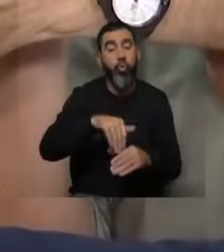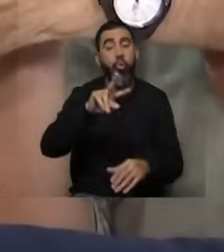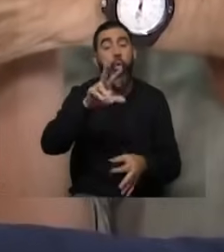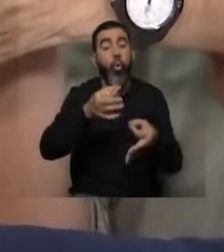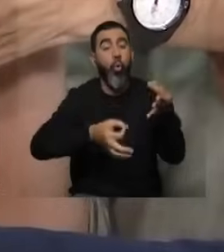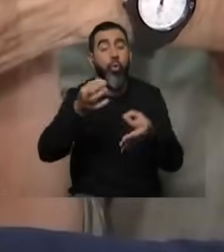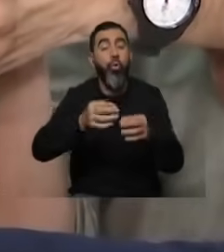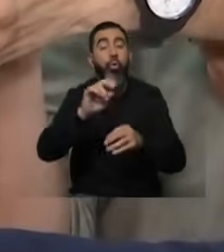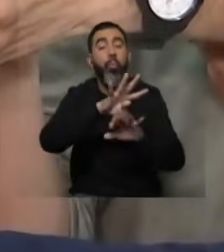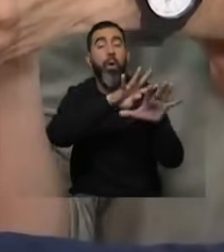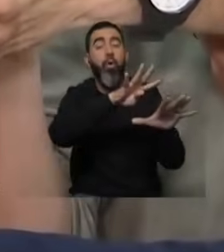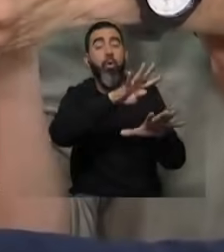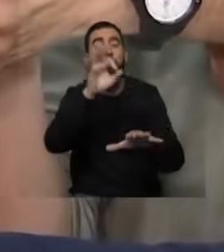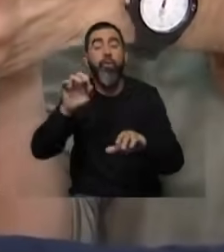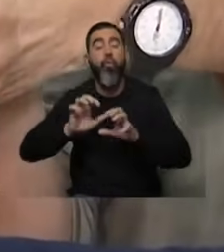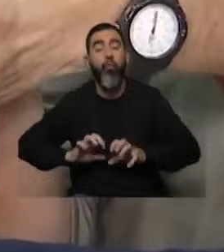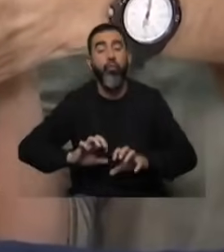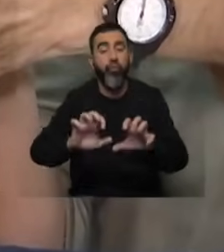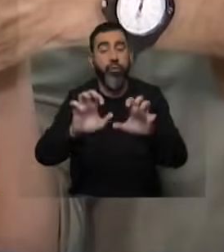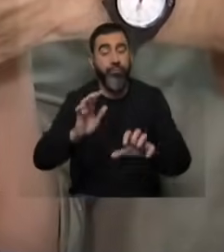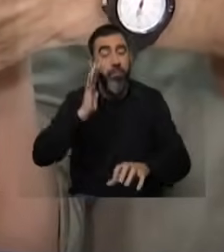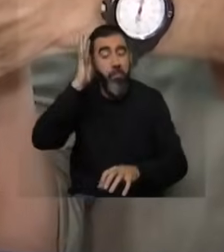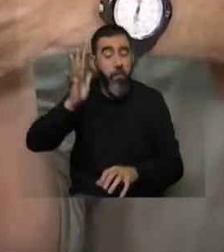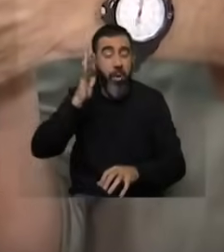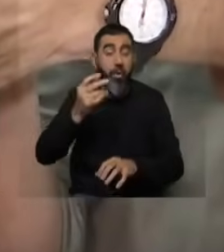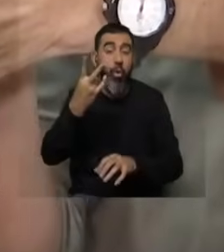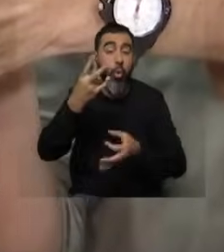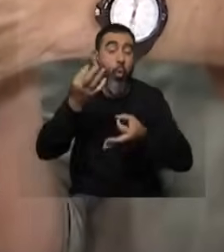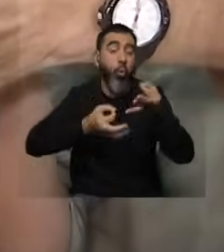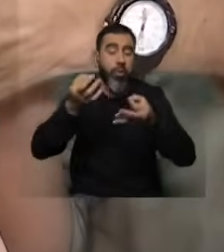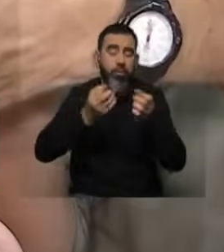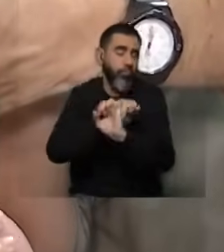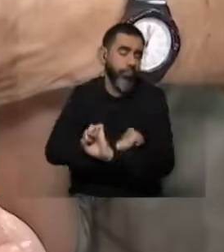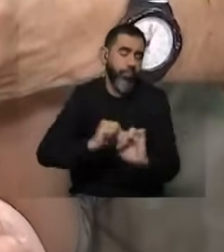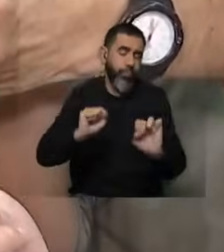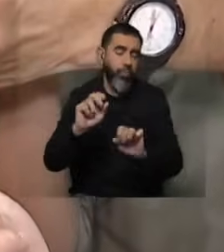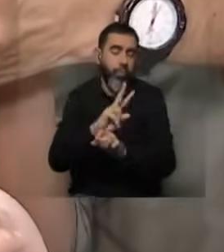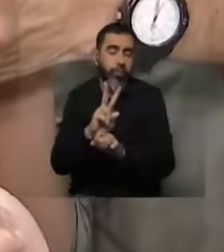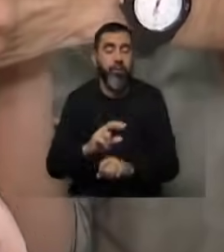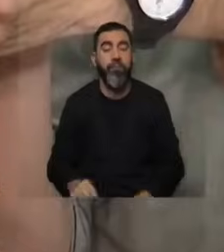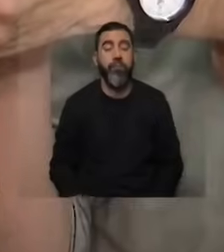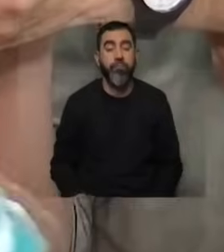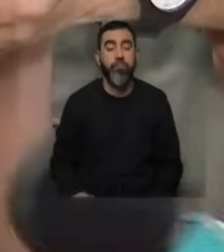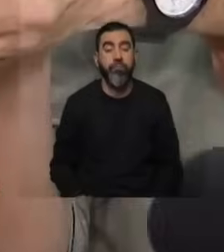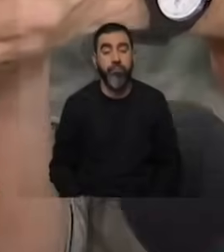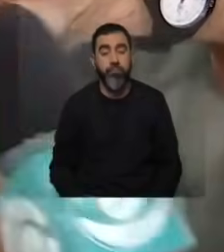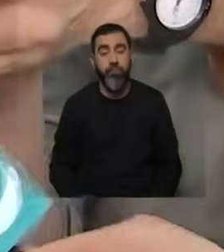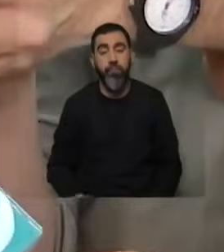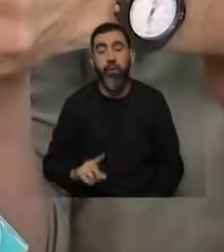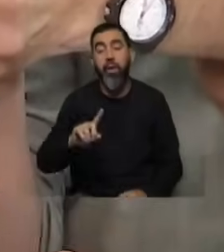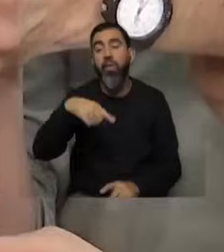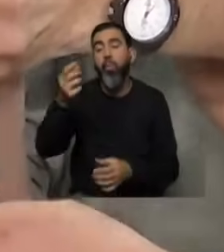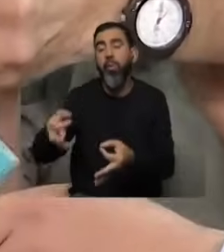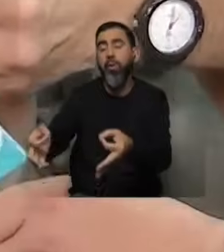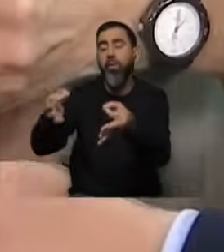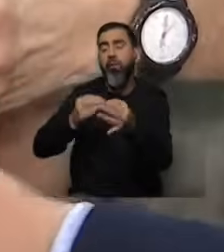para 900 funcionarios o sea ustedes imaginan que con dos contadores es imposible hacer la auditoría de un proceso electoral tiene que hacer la corte después de recibir